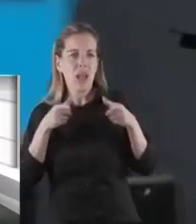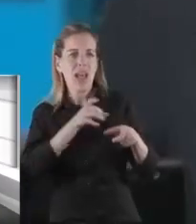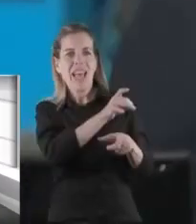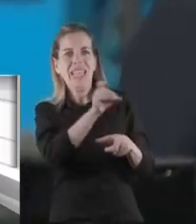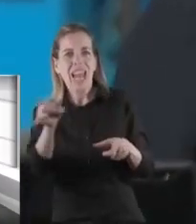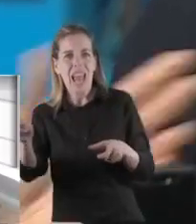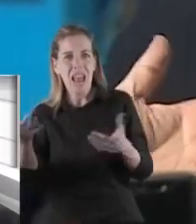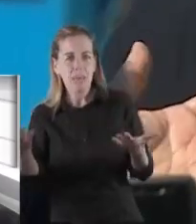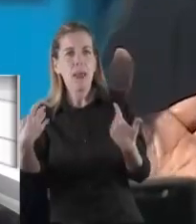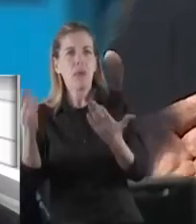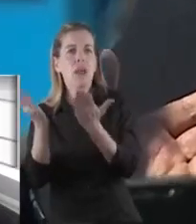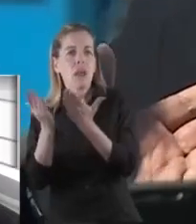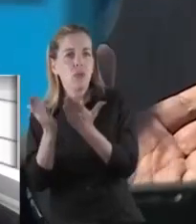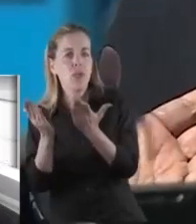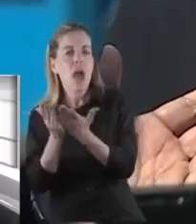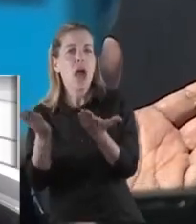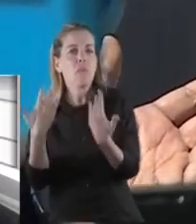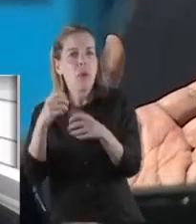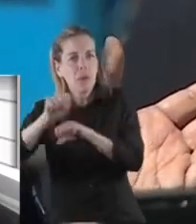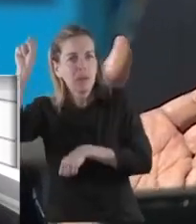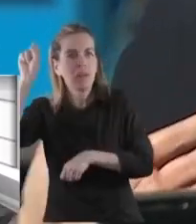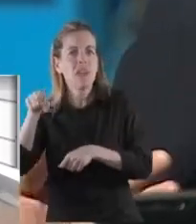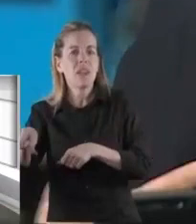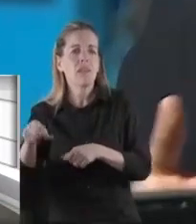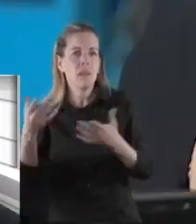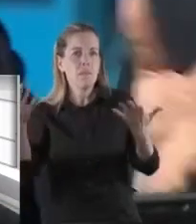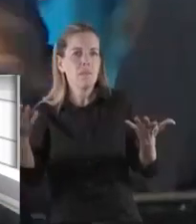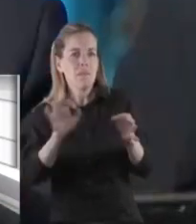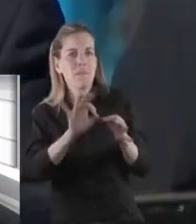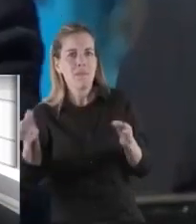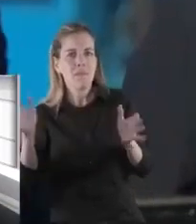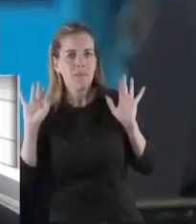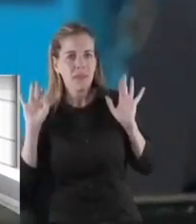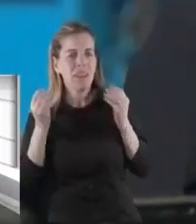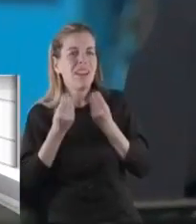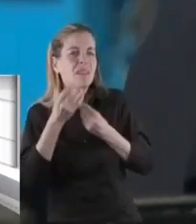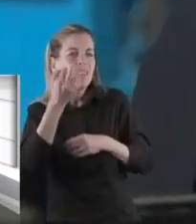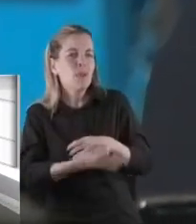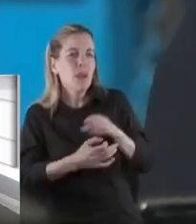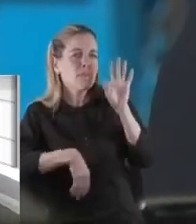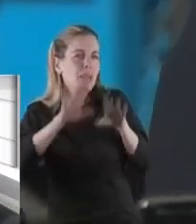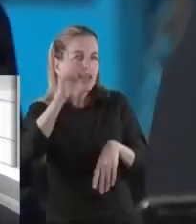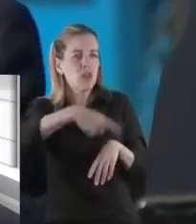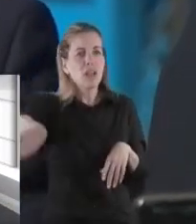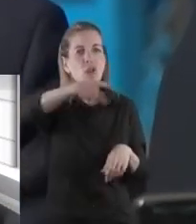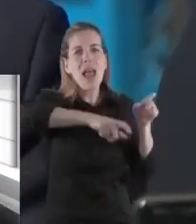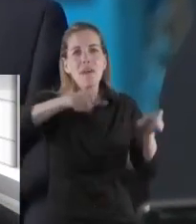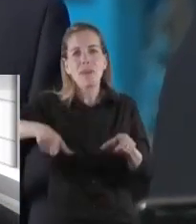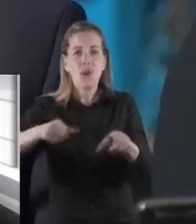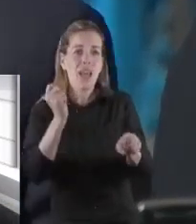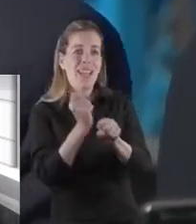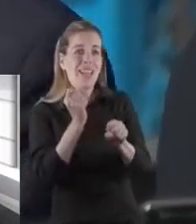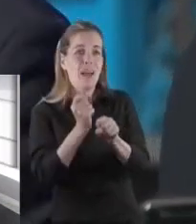puedan estudiar puedan llegar más fácilmente hacia allí y seguramente muchos de los que están acá que trabajan el rosario